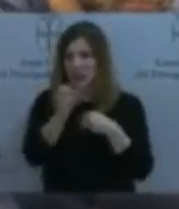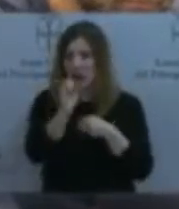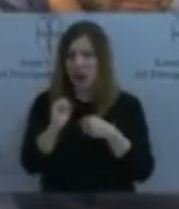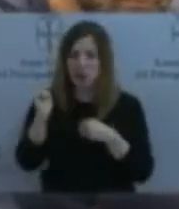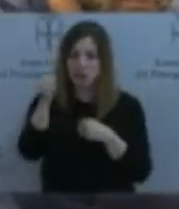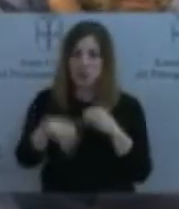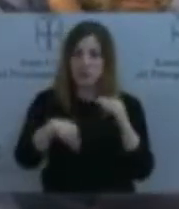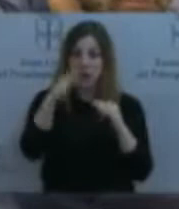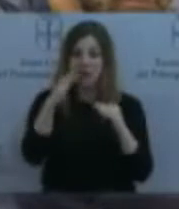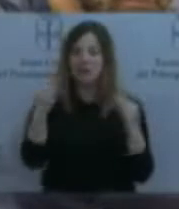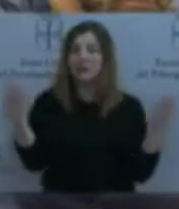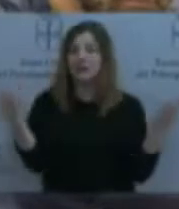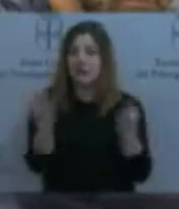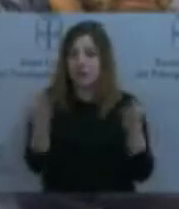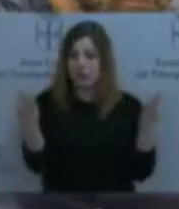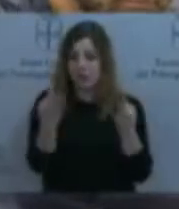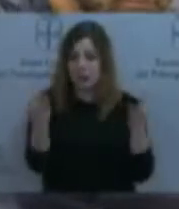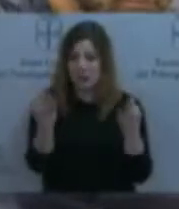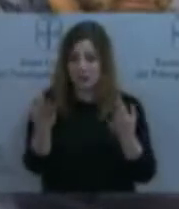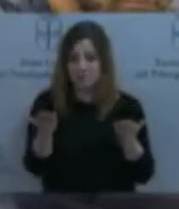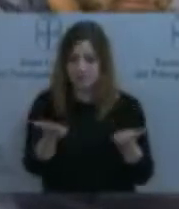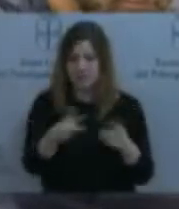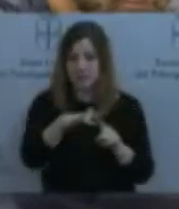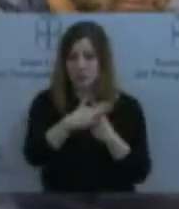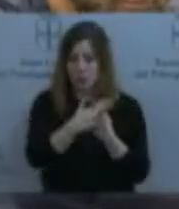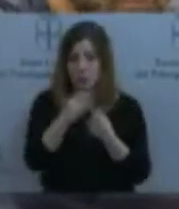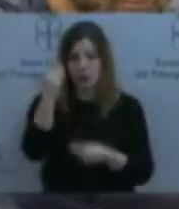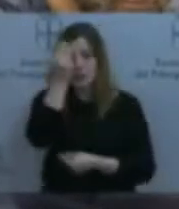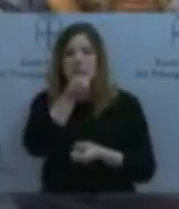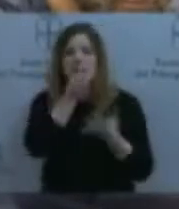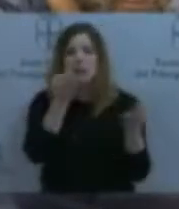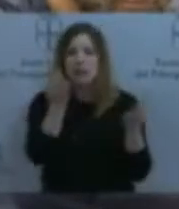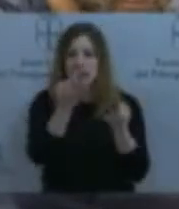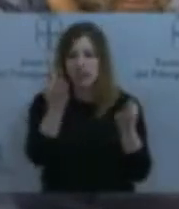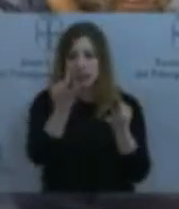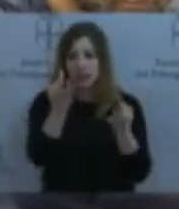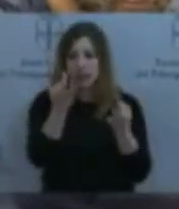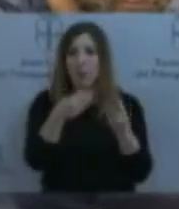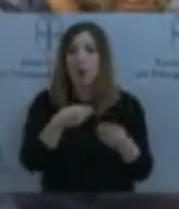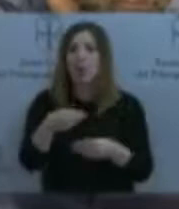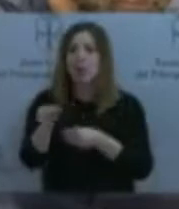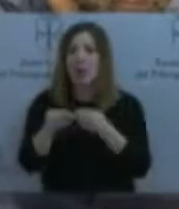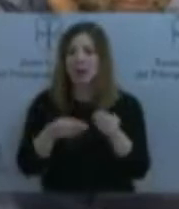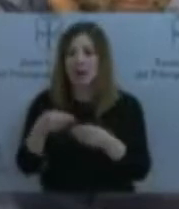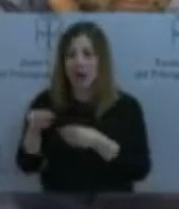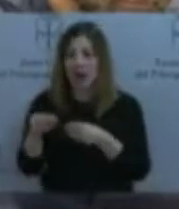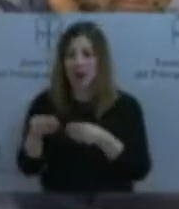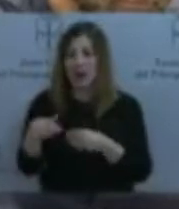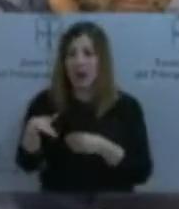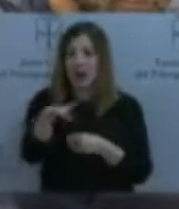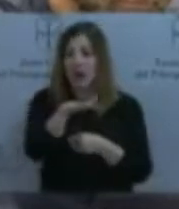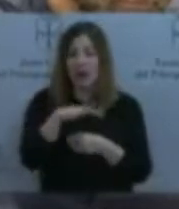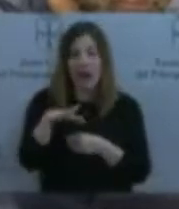esto, que se plantea poner un material de la zona que no existe en la zona. Y es que, efectivamente, en